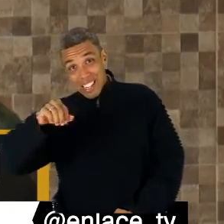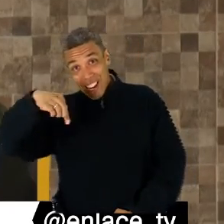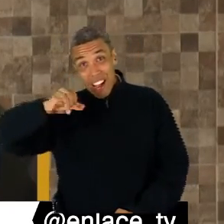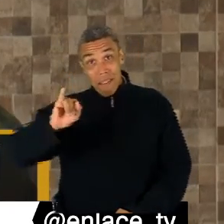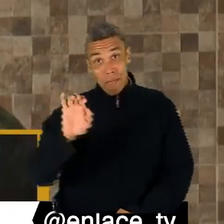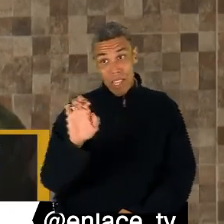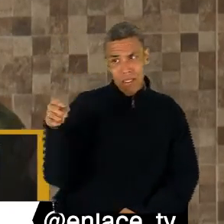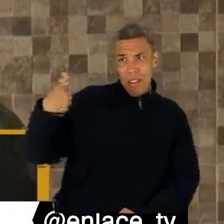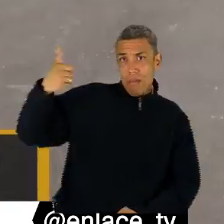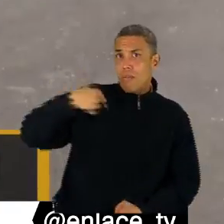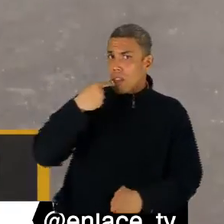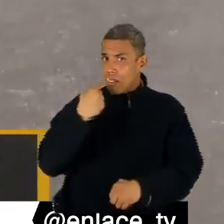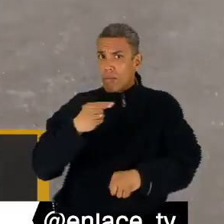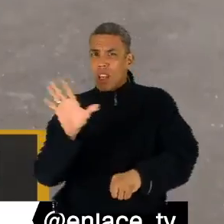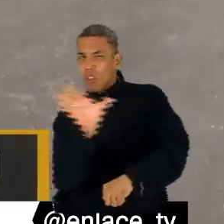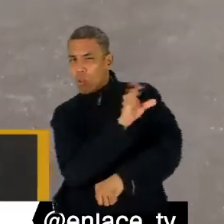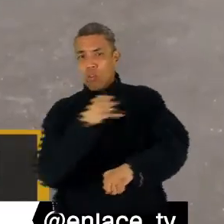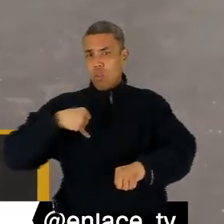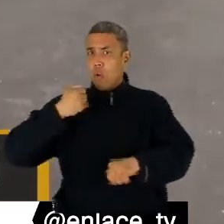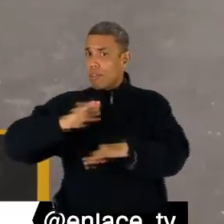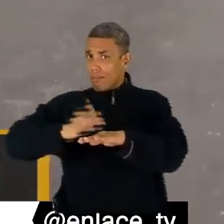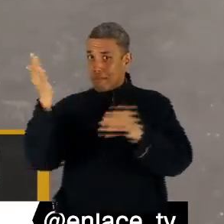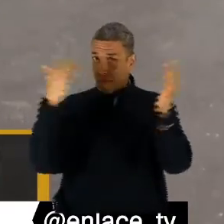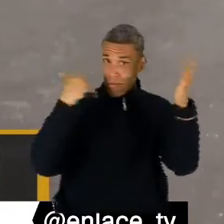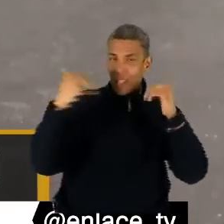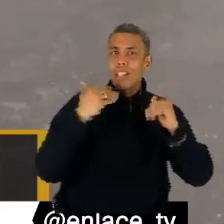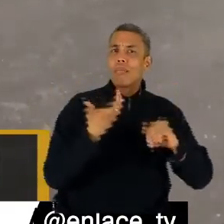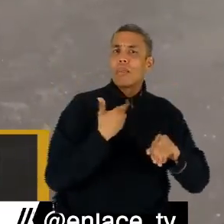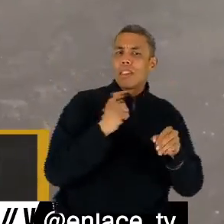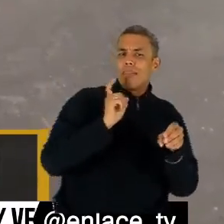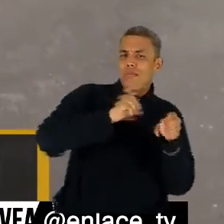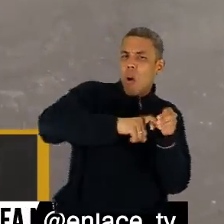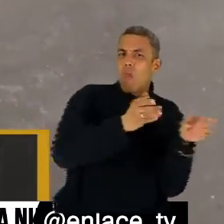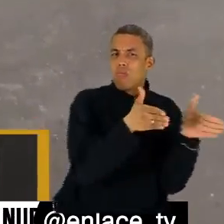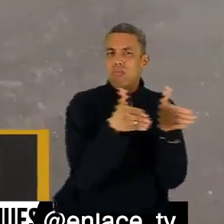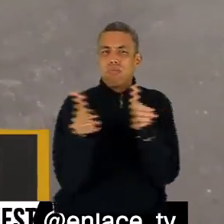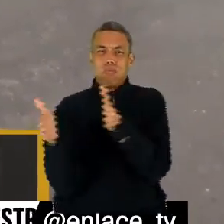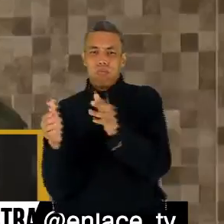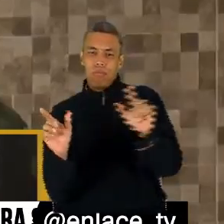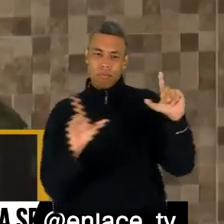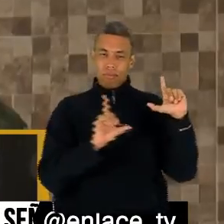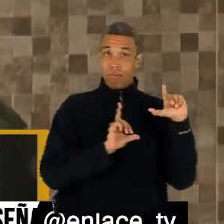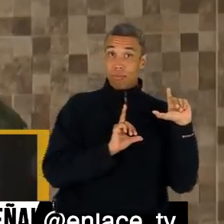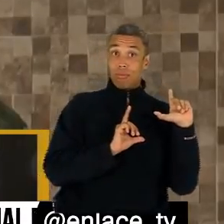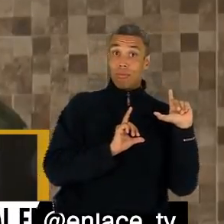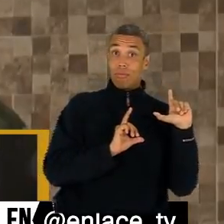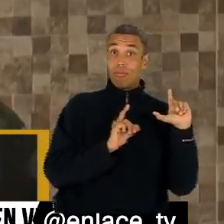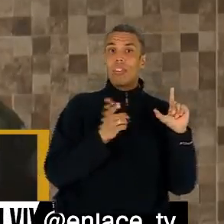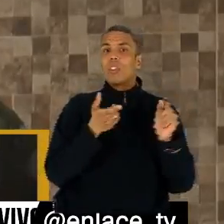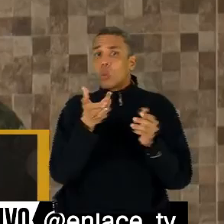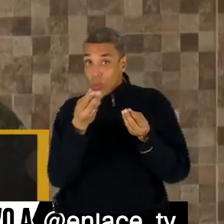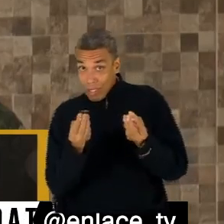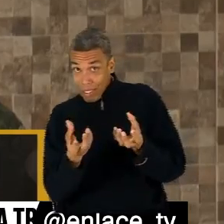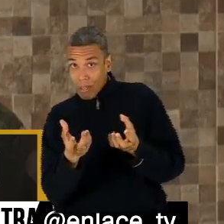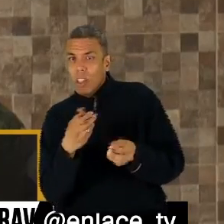número 99 de suboficiales. La convocatoria exalta la calidad de ser soldado de la patria. Bueno, los requisitos son ser